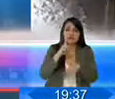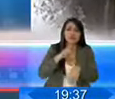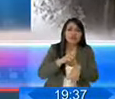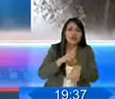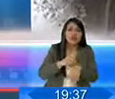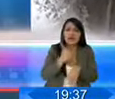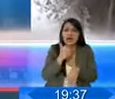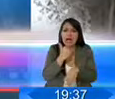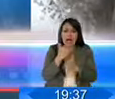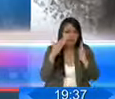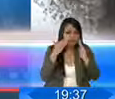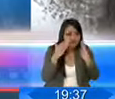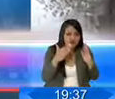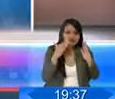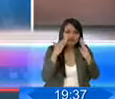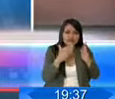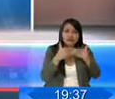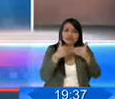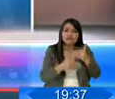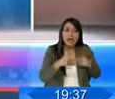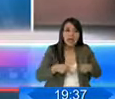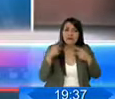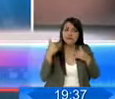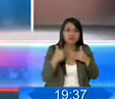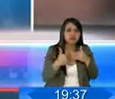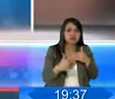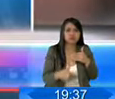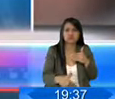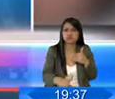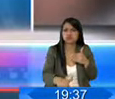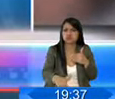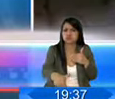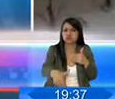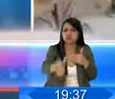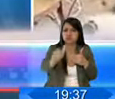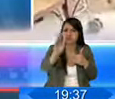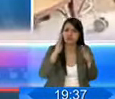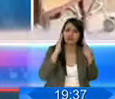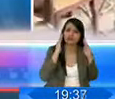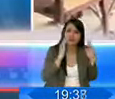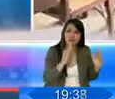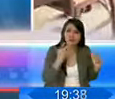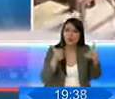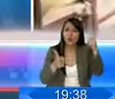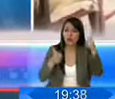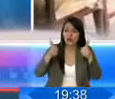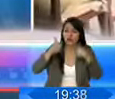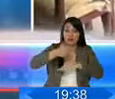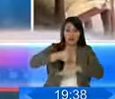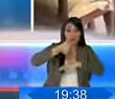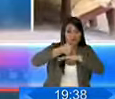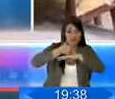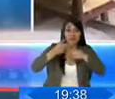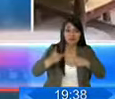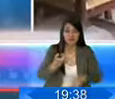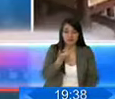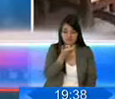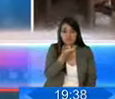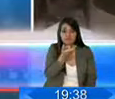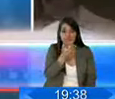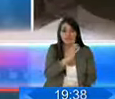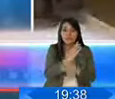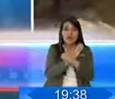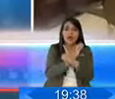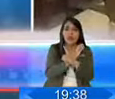médico que quiera estar pendiente de Michael, de su enfermedad, a lo largo de mucho tiempo. Las autoridades también, por el carnet del CONADIS,